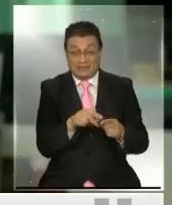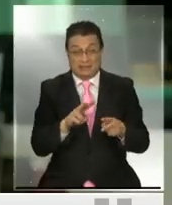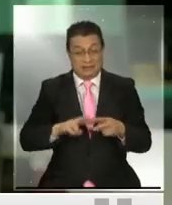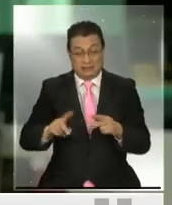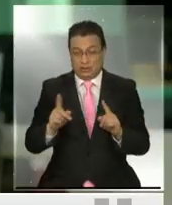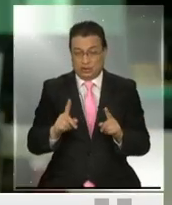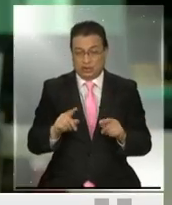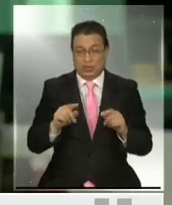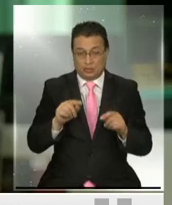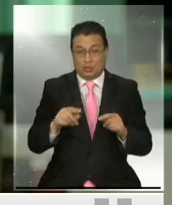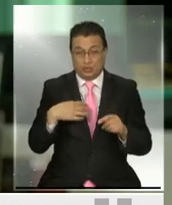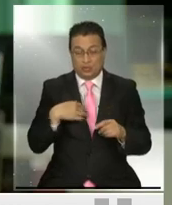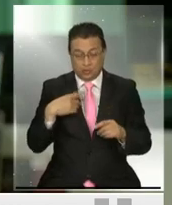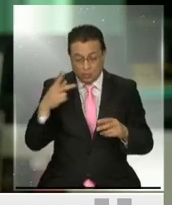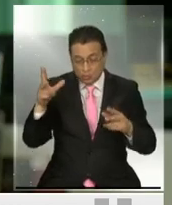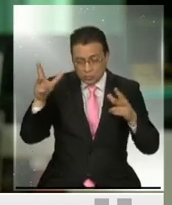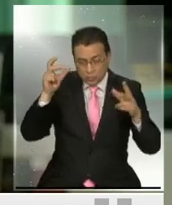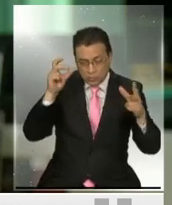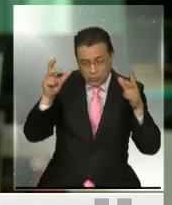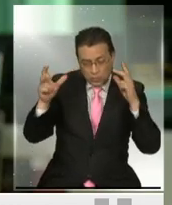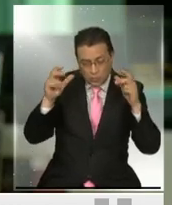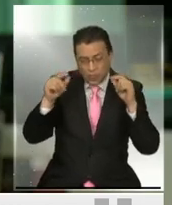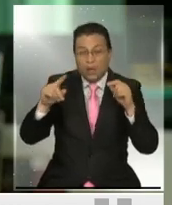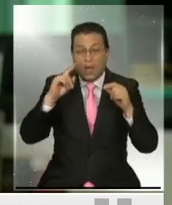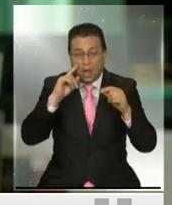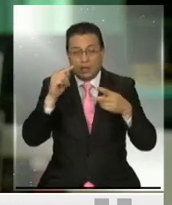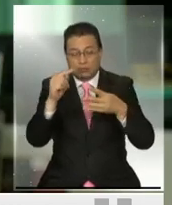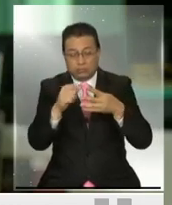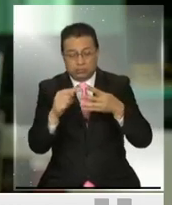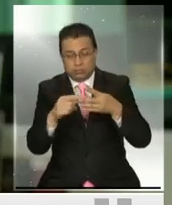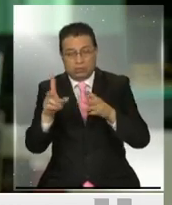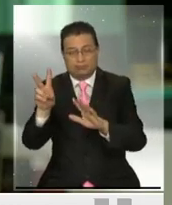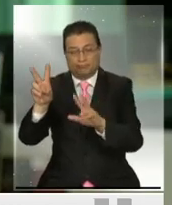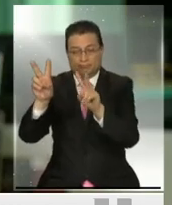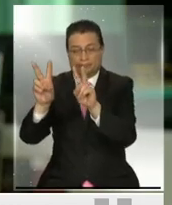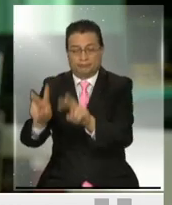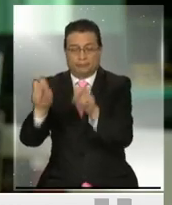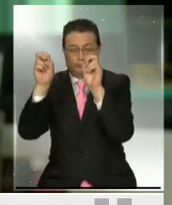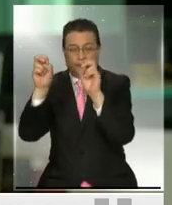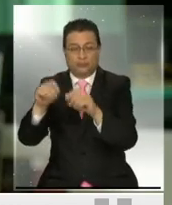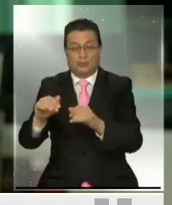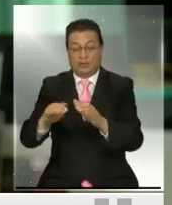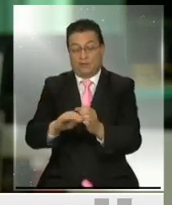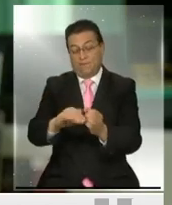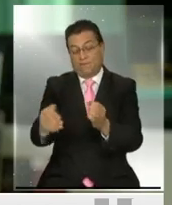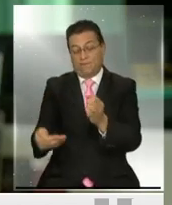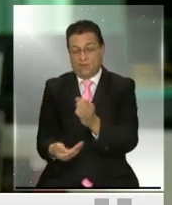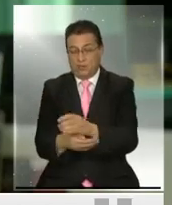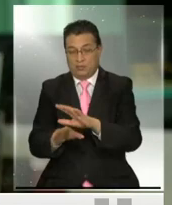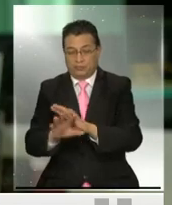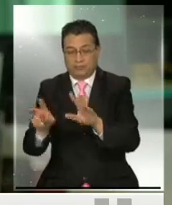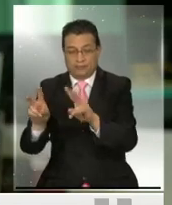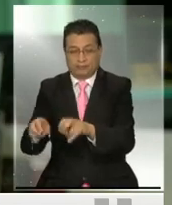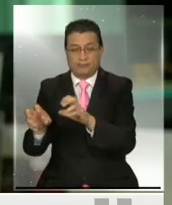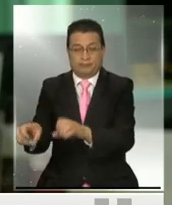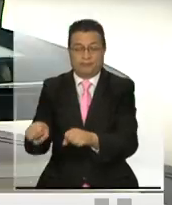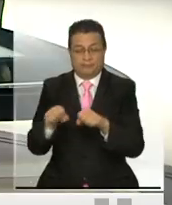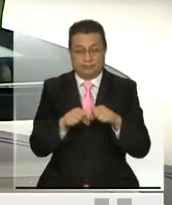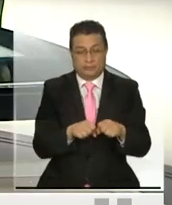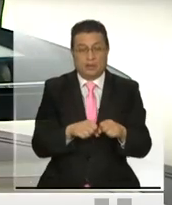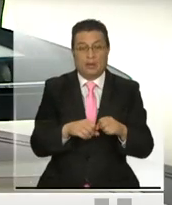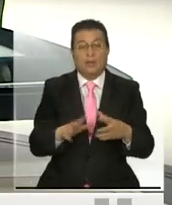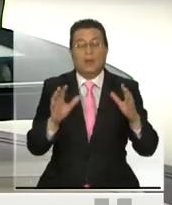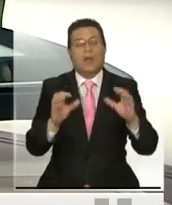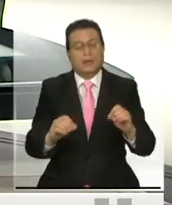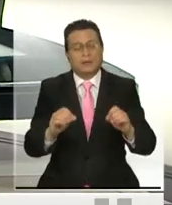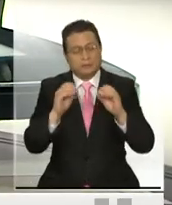planteado así como yo lo escucho tiene tiene visos de expropiación de los fondos y de las de los actores de ser